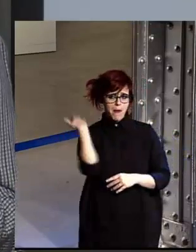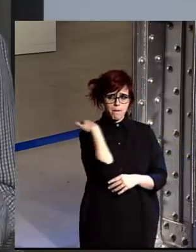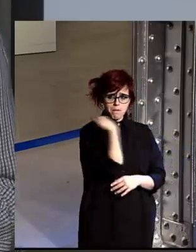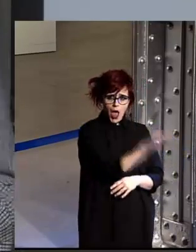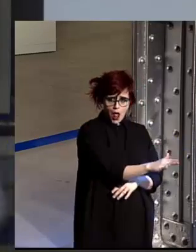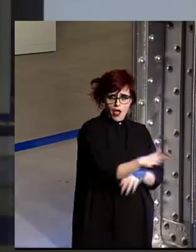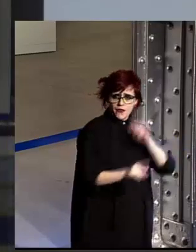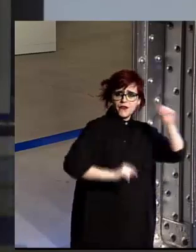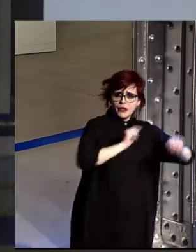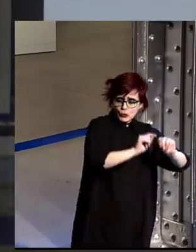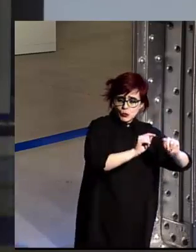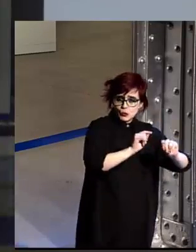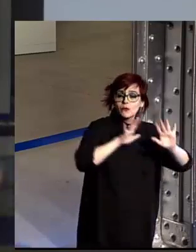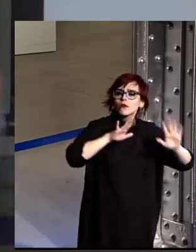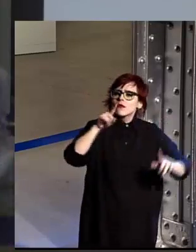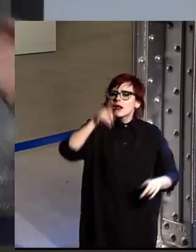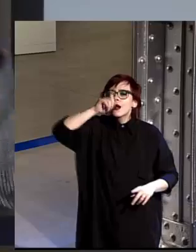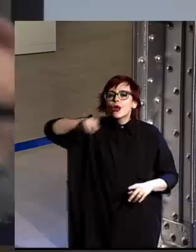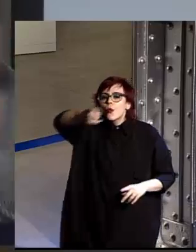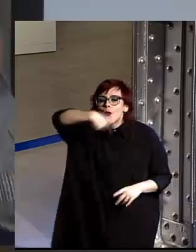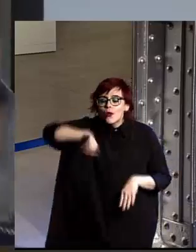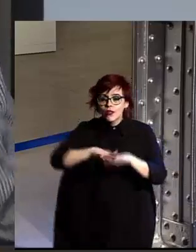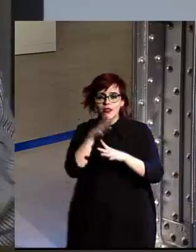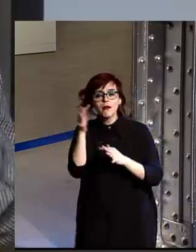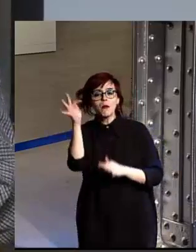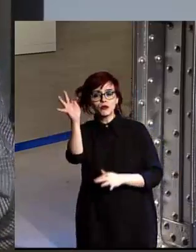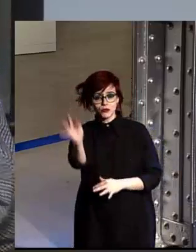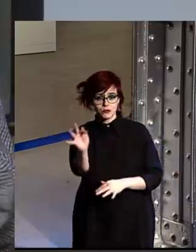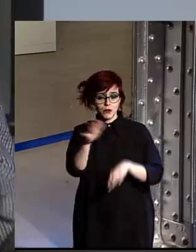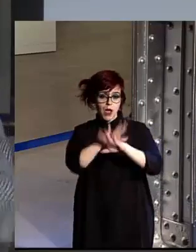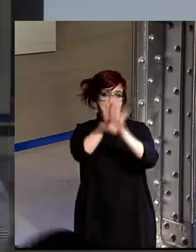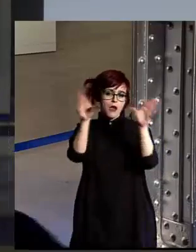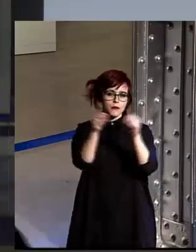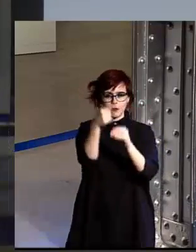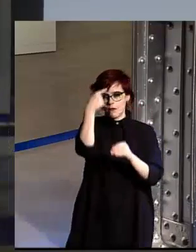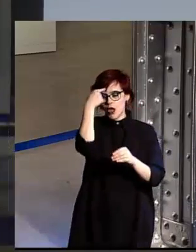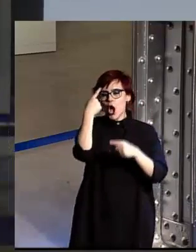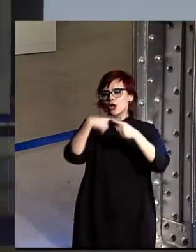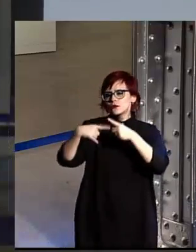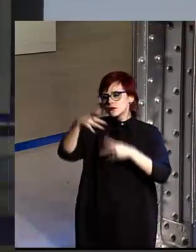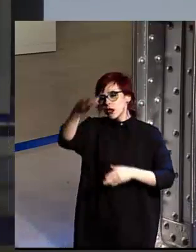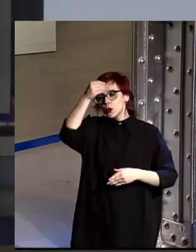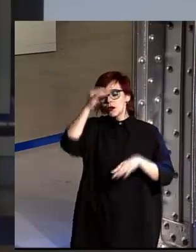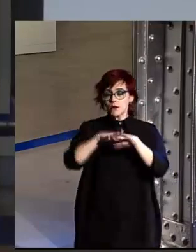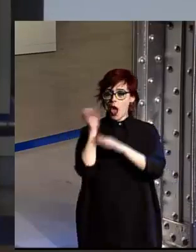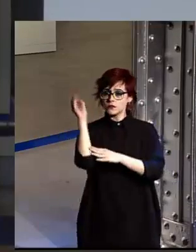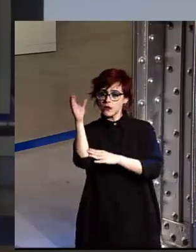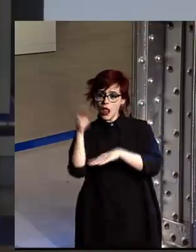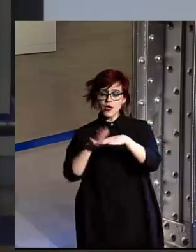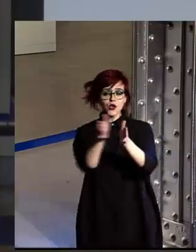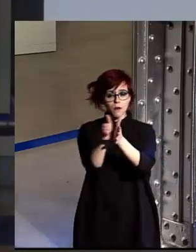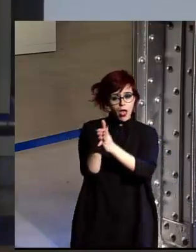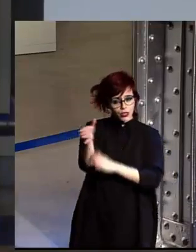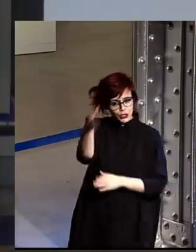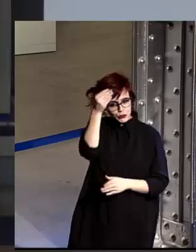parte muy buena en los virus. Y para terminar, una serie de mensajes así para llevar a casa, rápidos, que tienen que ver tanto con mi charla como con las dos